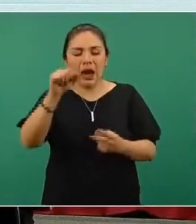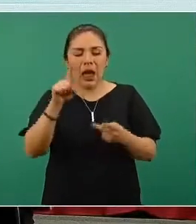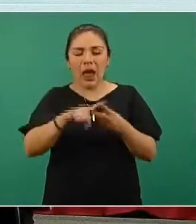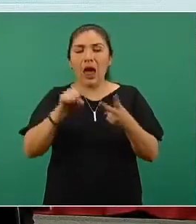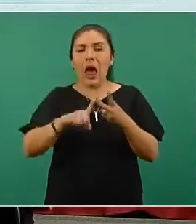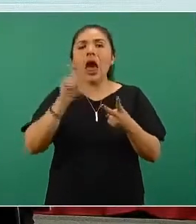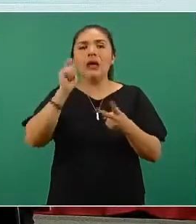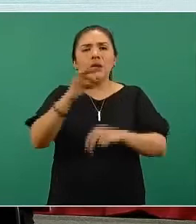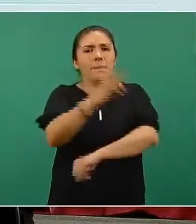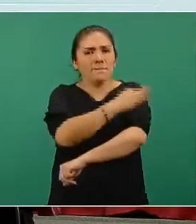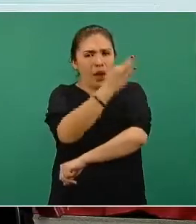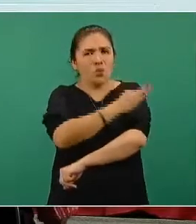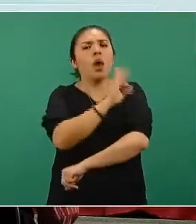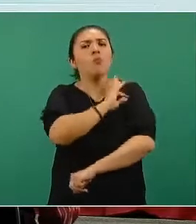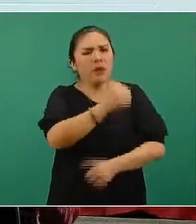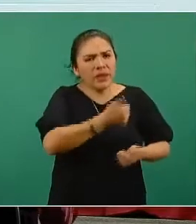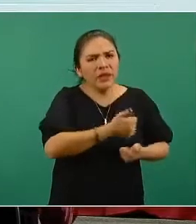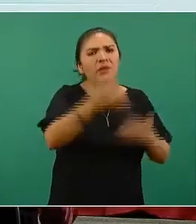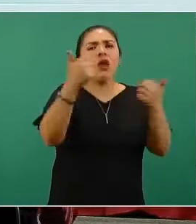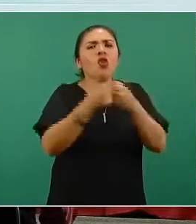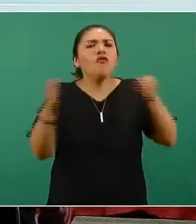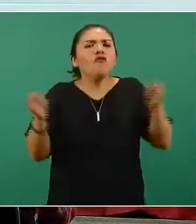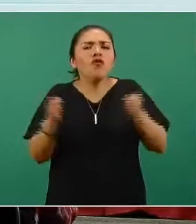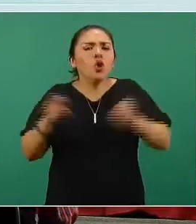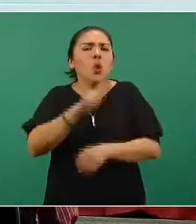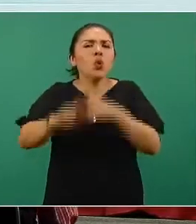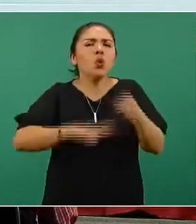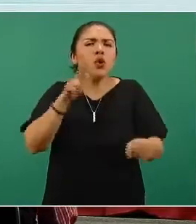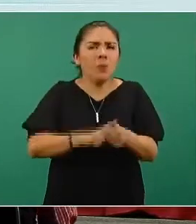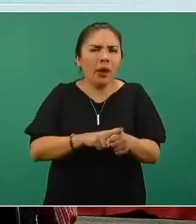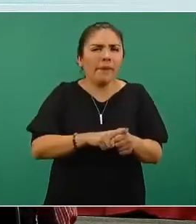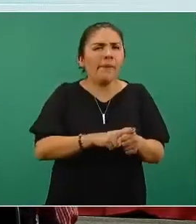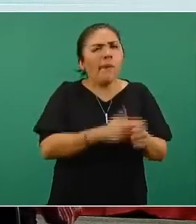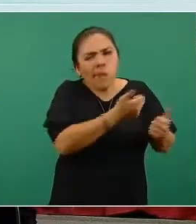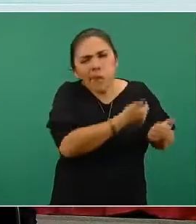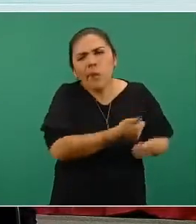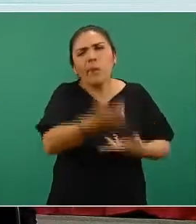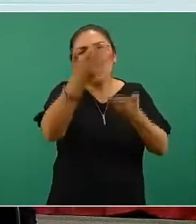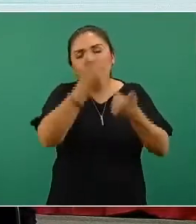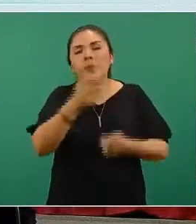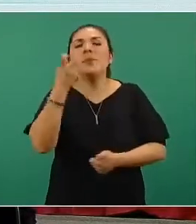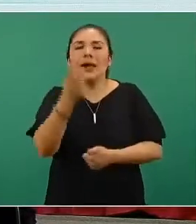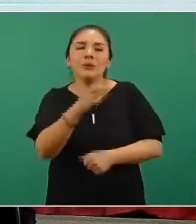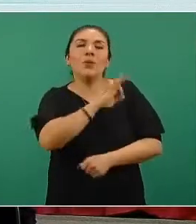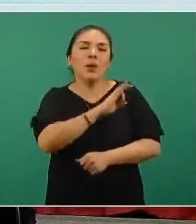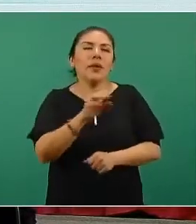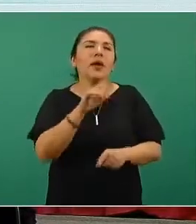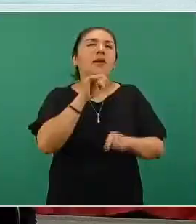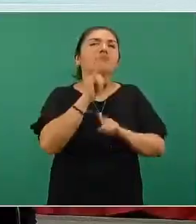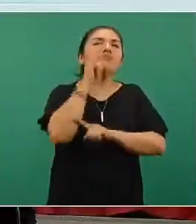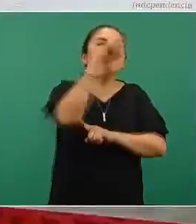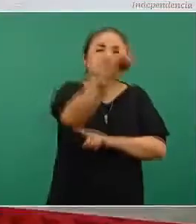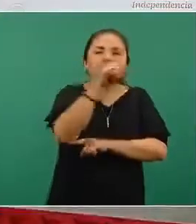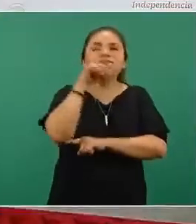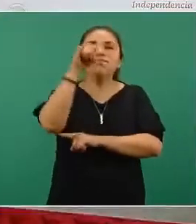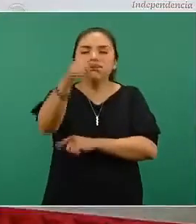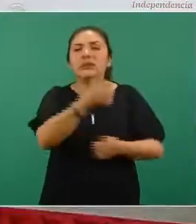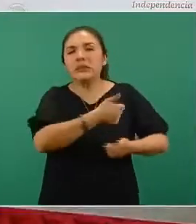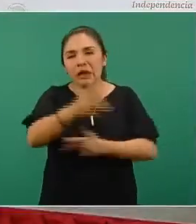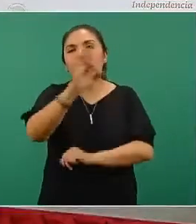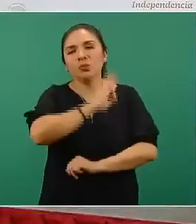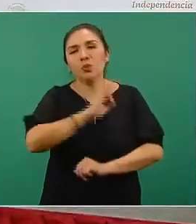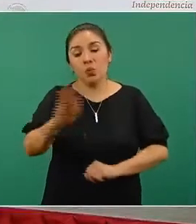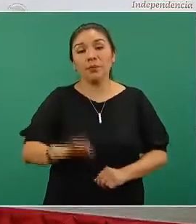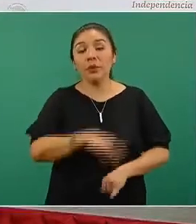que permiten movimiento por la red de frío tradicional y por eso también podemos llegar a lugares más lejanos.